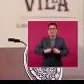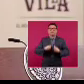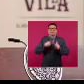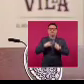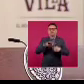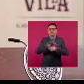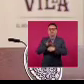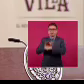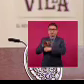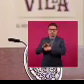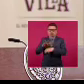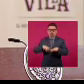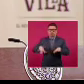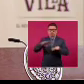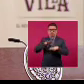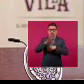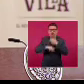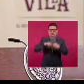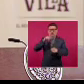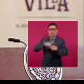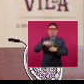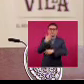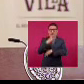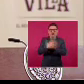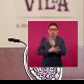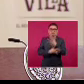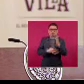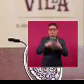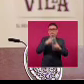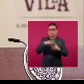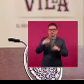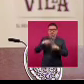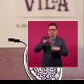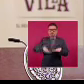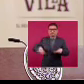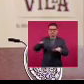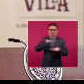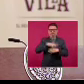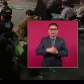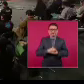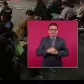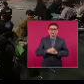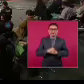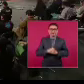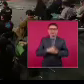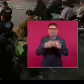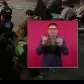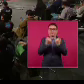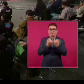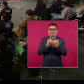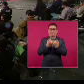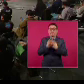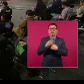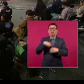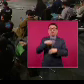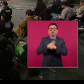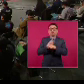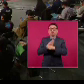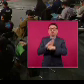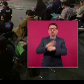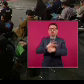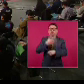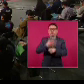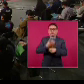las a todas las especies que están dentro de ese ecosistema. Adicionalmente, estamos agregando un